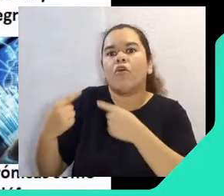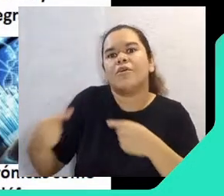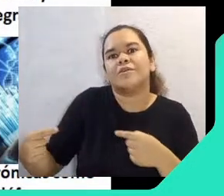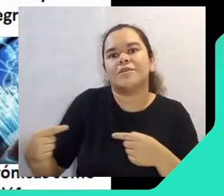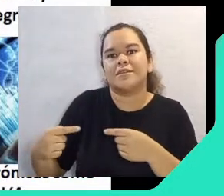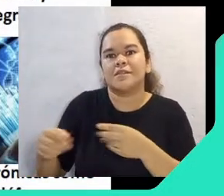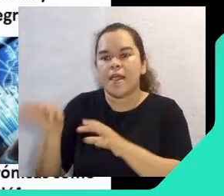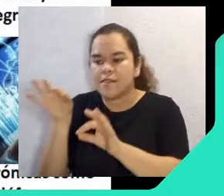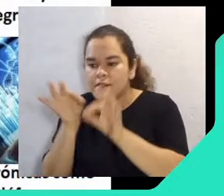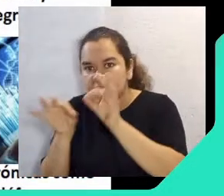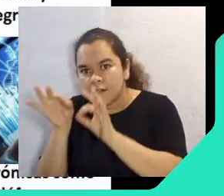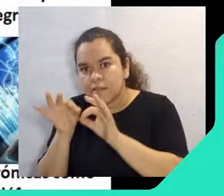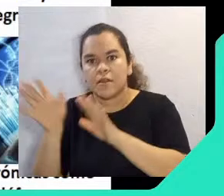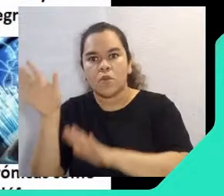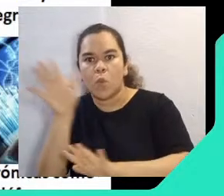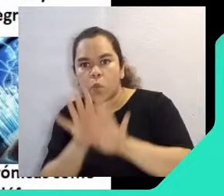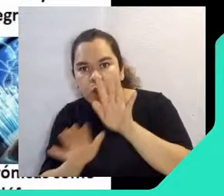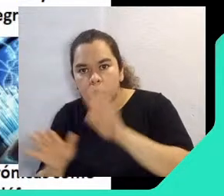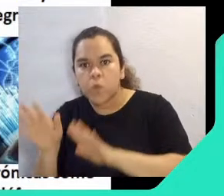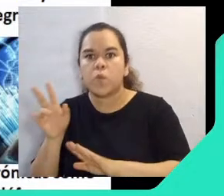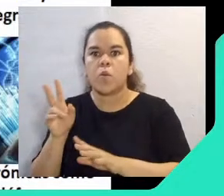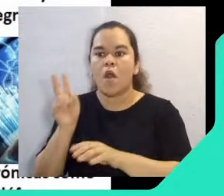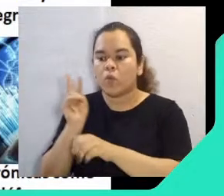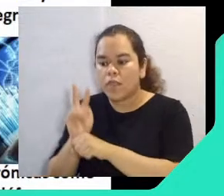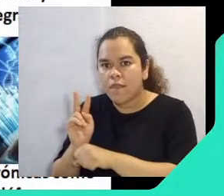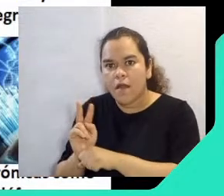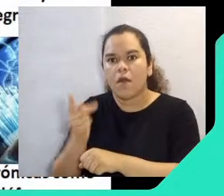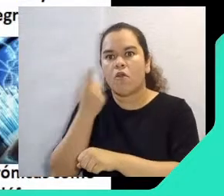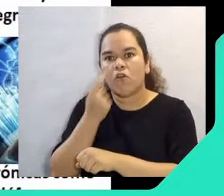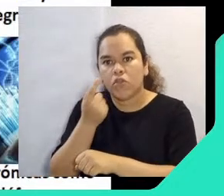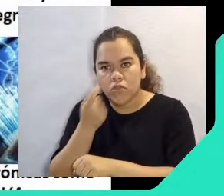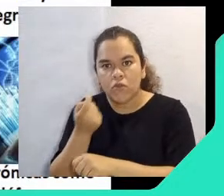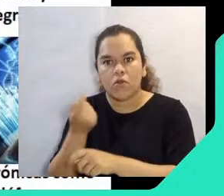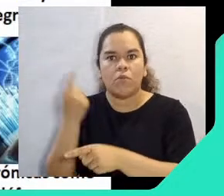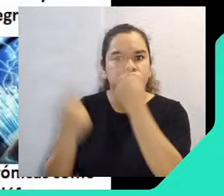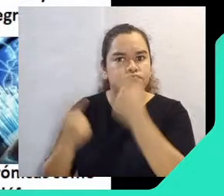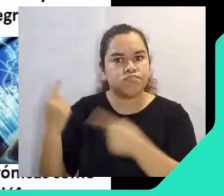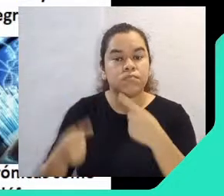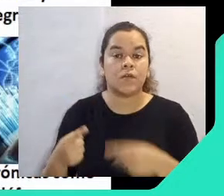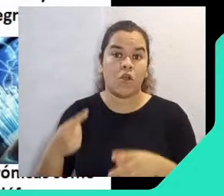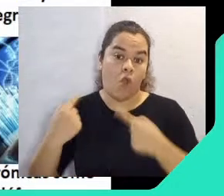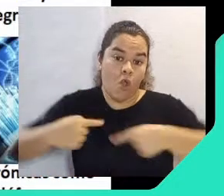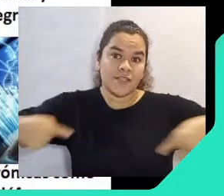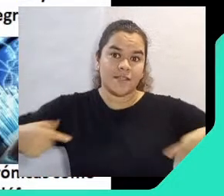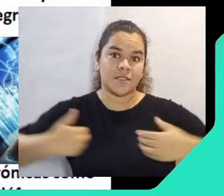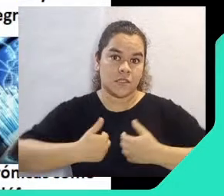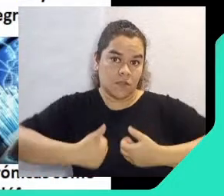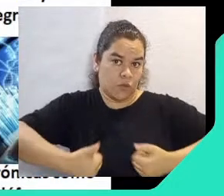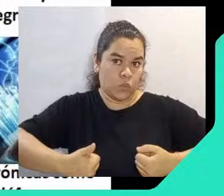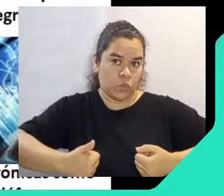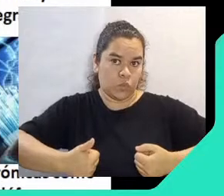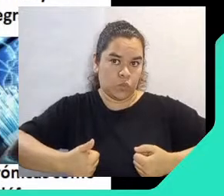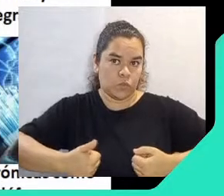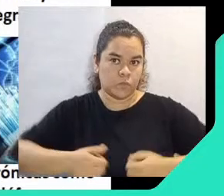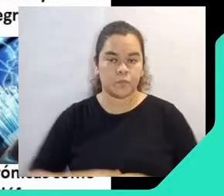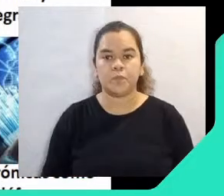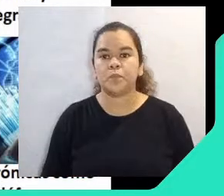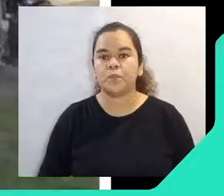la construcción, en el mantenimiento de todos los aparatos que tienen que ver con el cuidado de la salud.